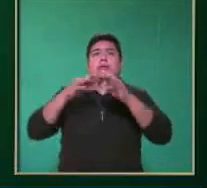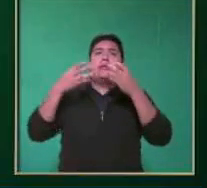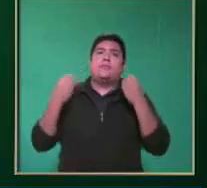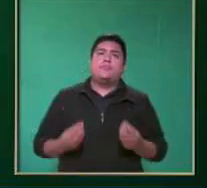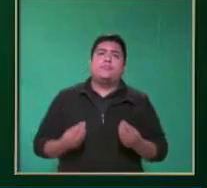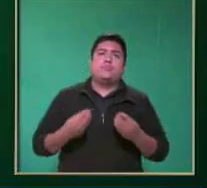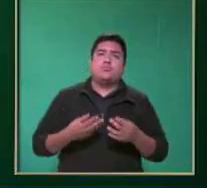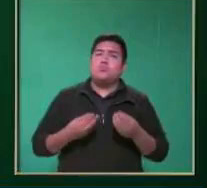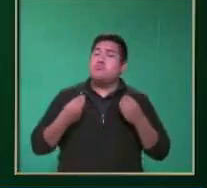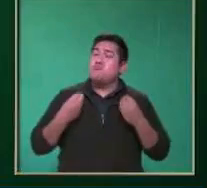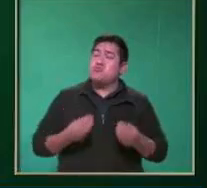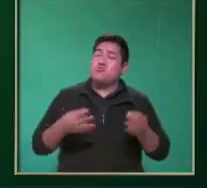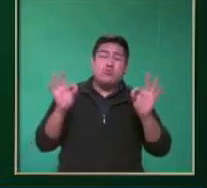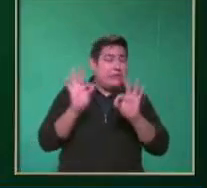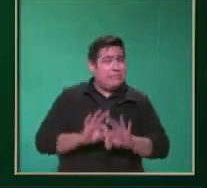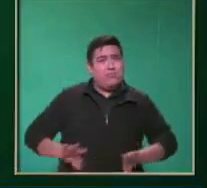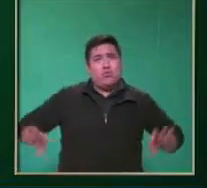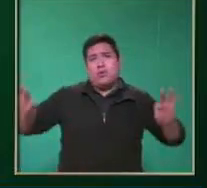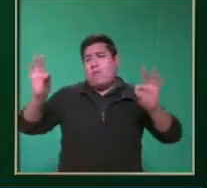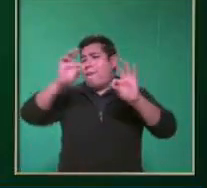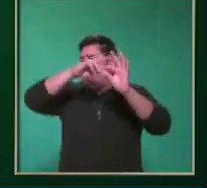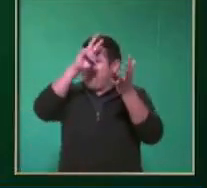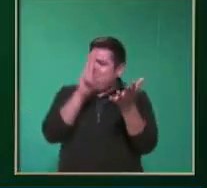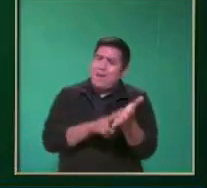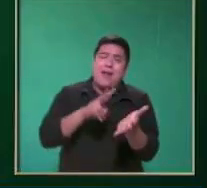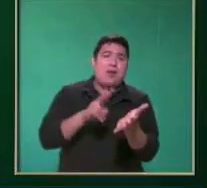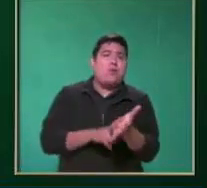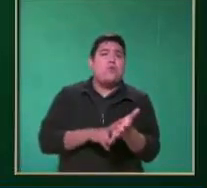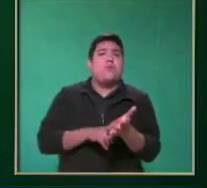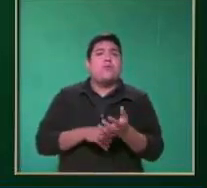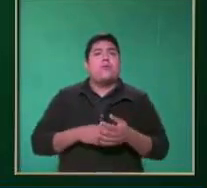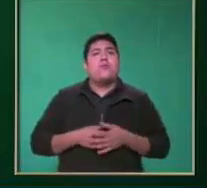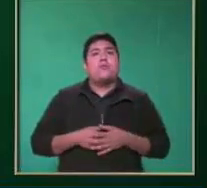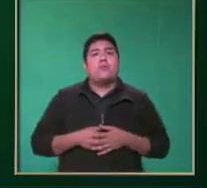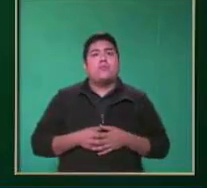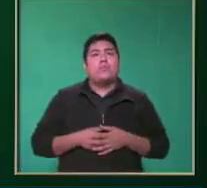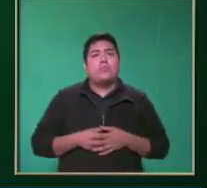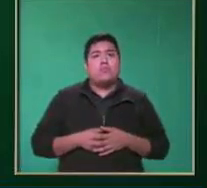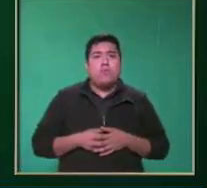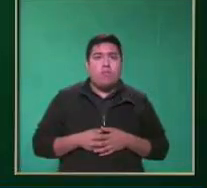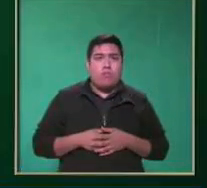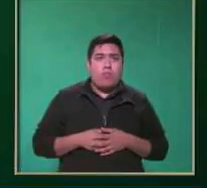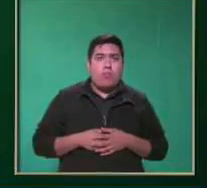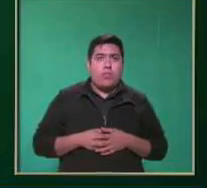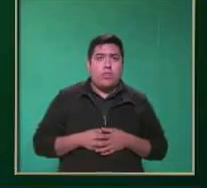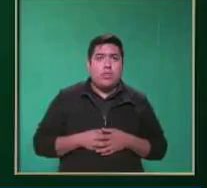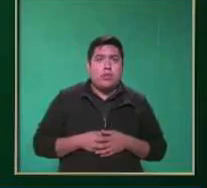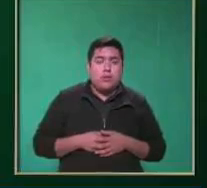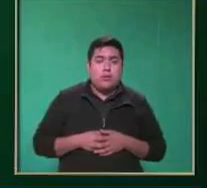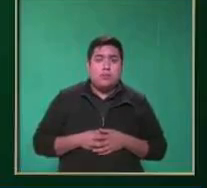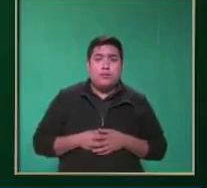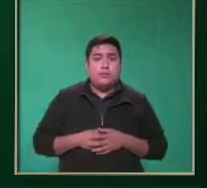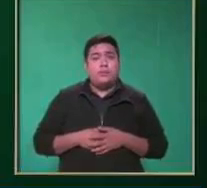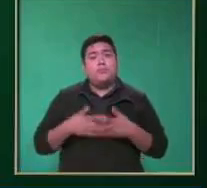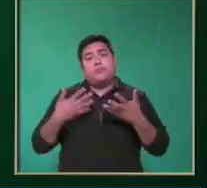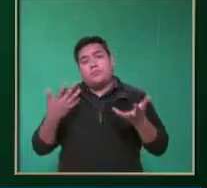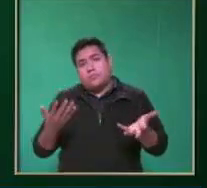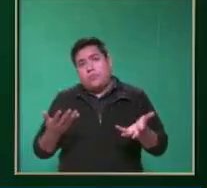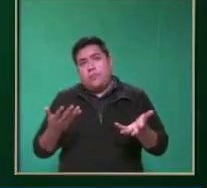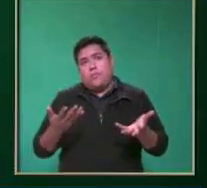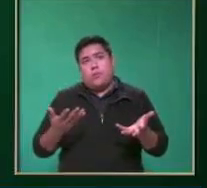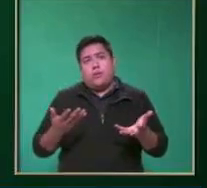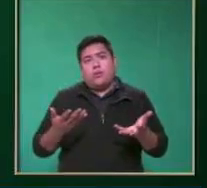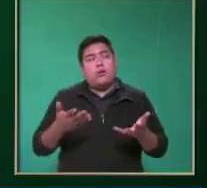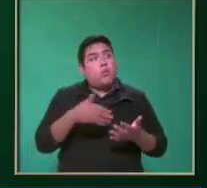son valiosísimas para nosotros. De ellas, además de lo que nos proporcionan de su presencia y